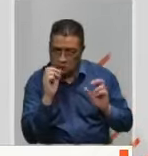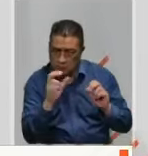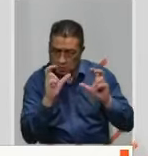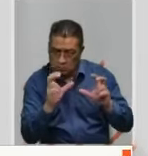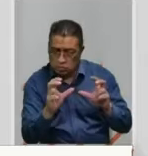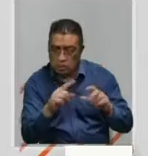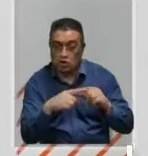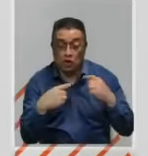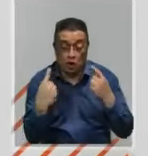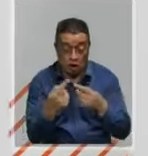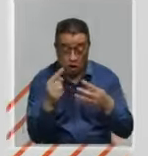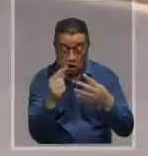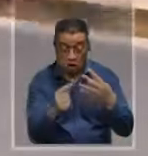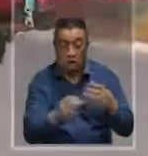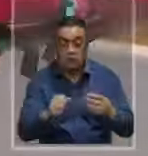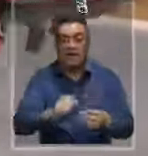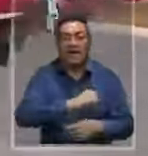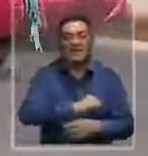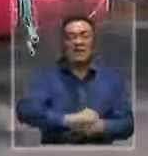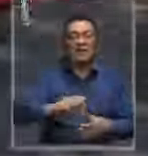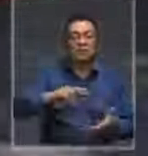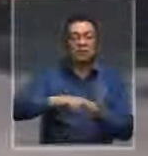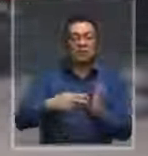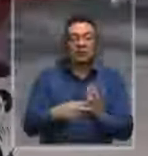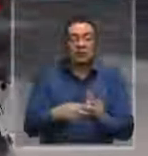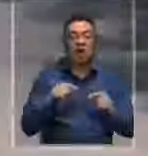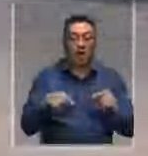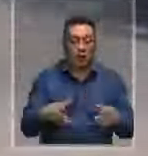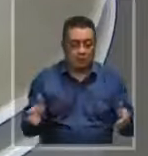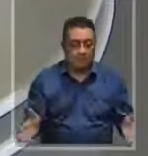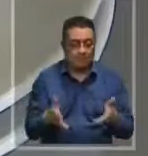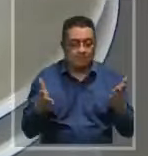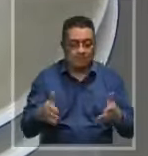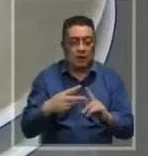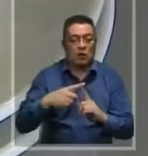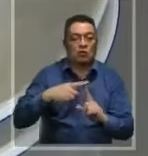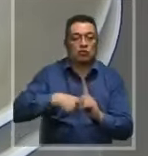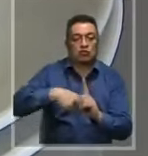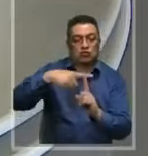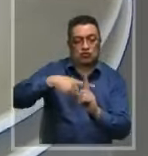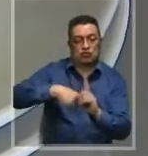eso le ayudará a evitar un problema mayor, hoy potenciado por las altas temperaturas.